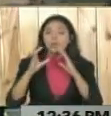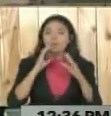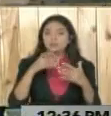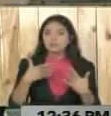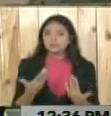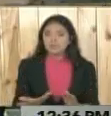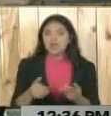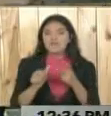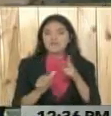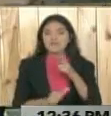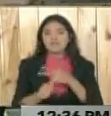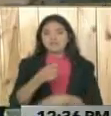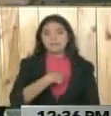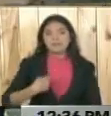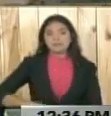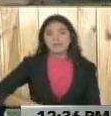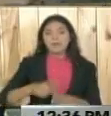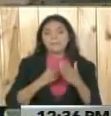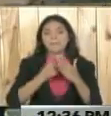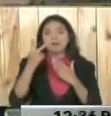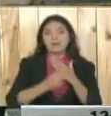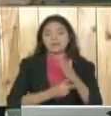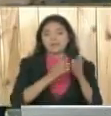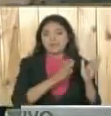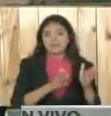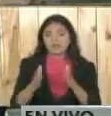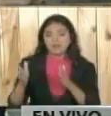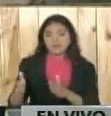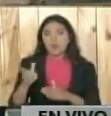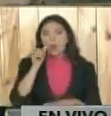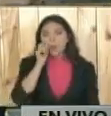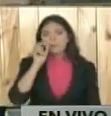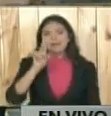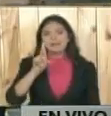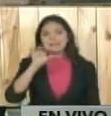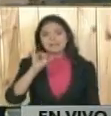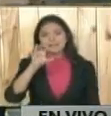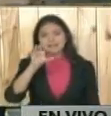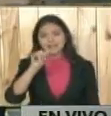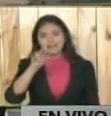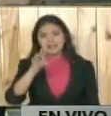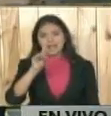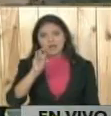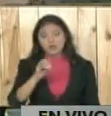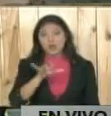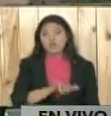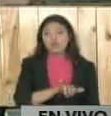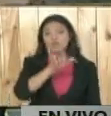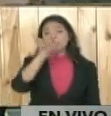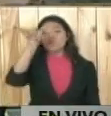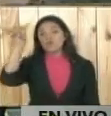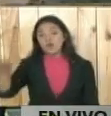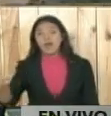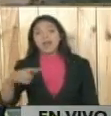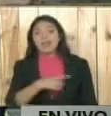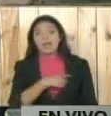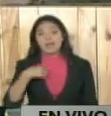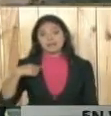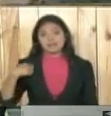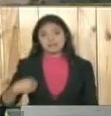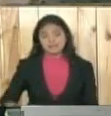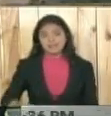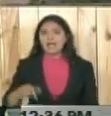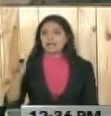el vicepresidente de planificación, Ricardo Menéndez. Está en la China. Por aquí nos